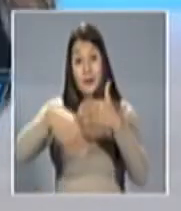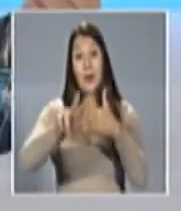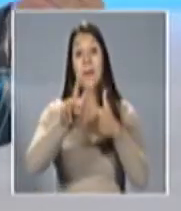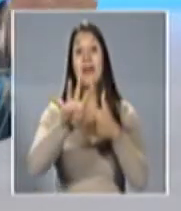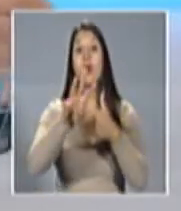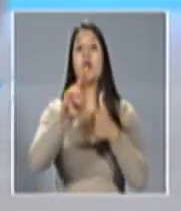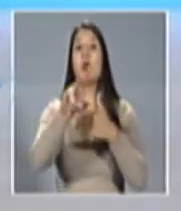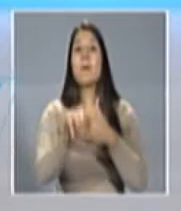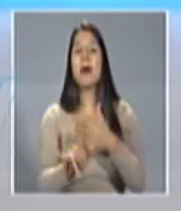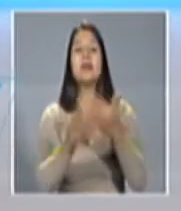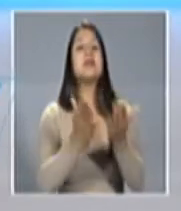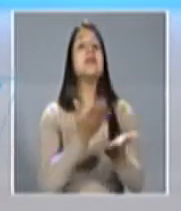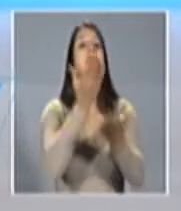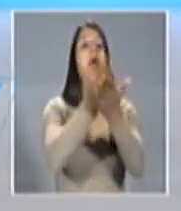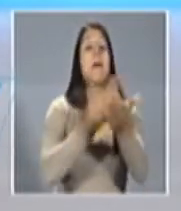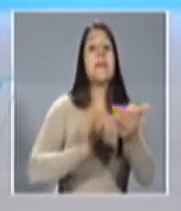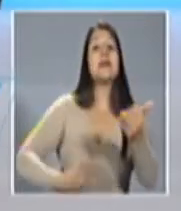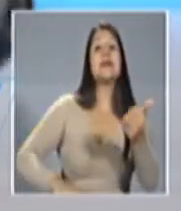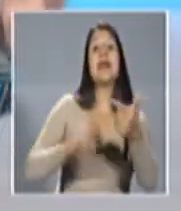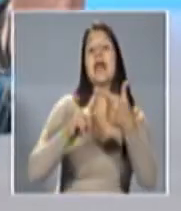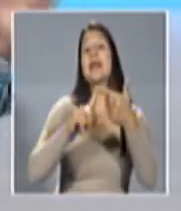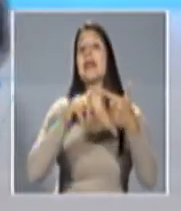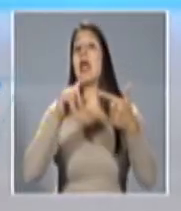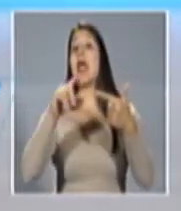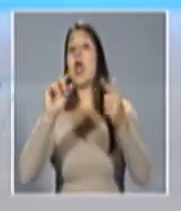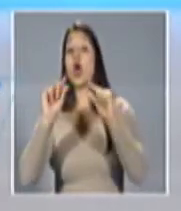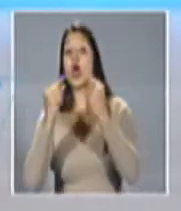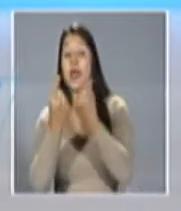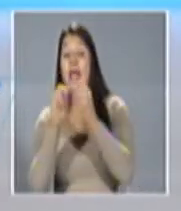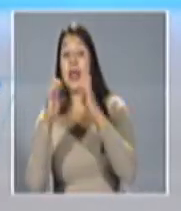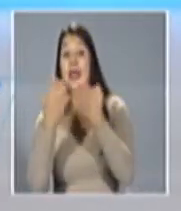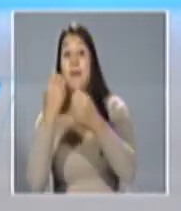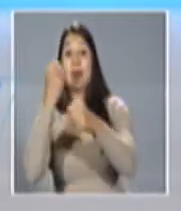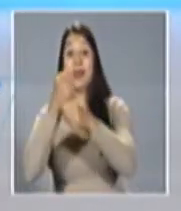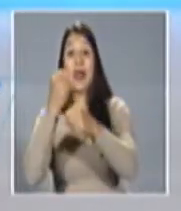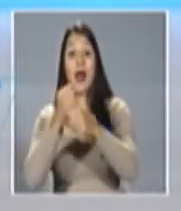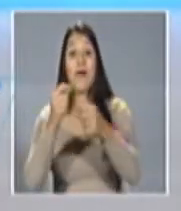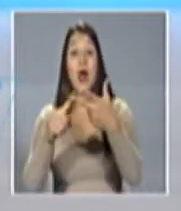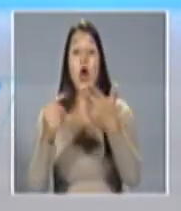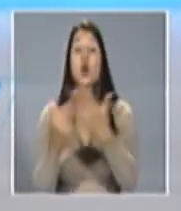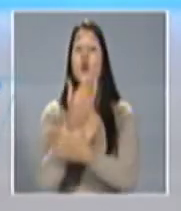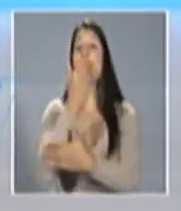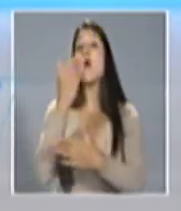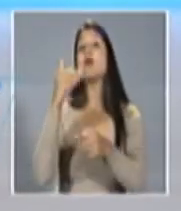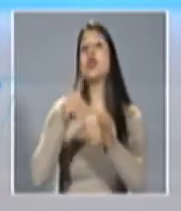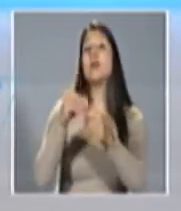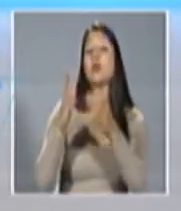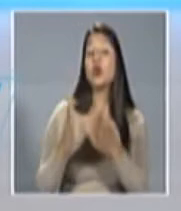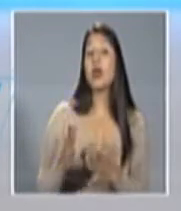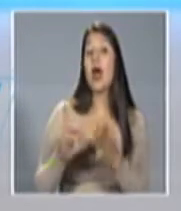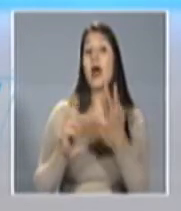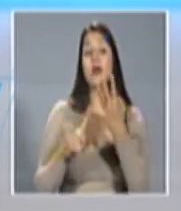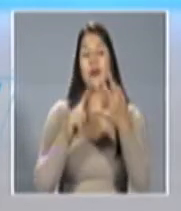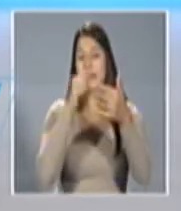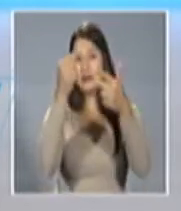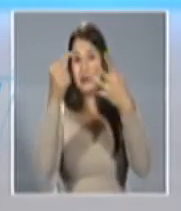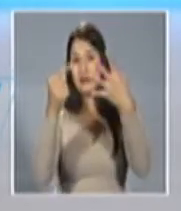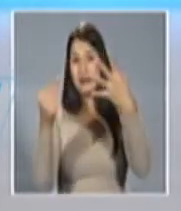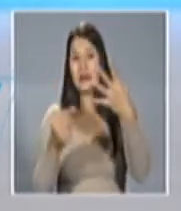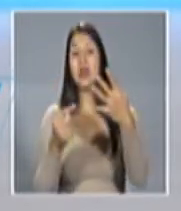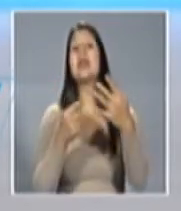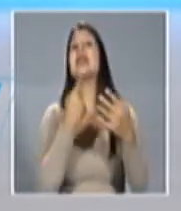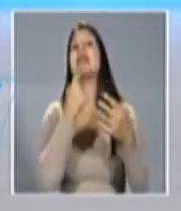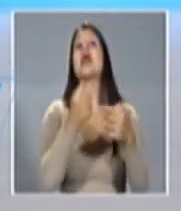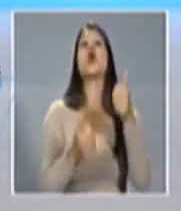al gabinete, a ONGs, a municipalidades, a los nuevos diputados, etcétera, de cuáles son esos acuerdos en materia de seguridad y